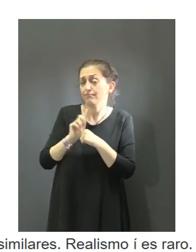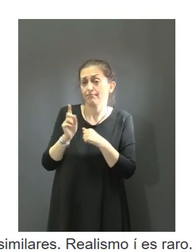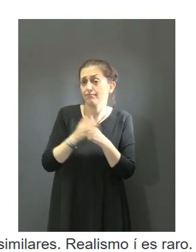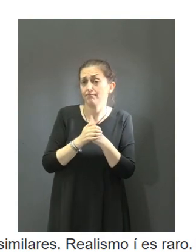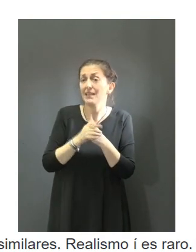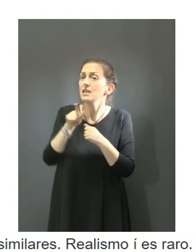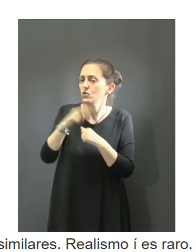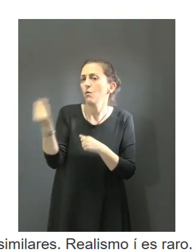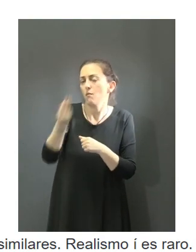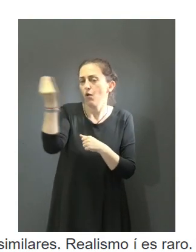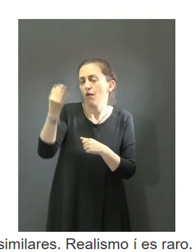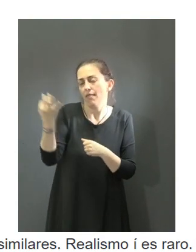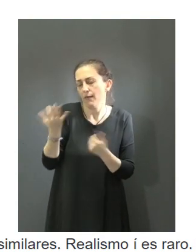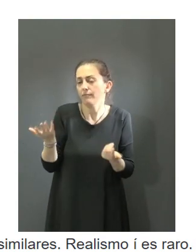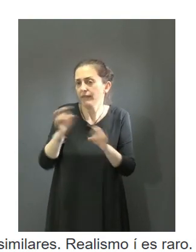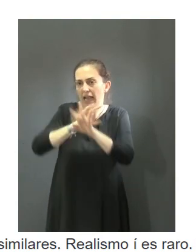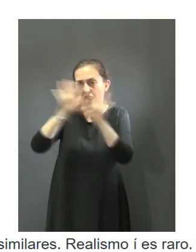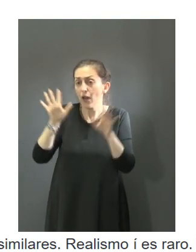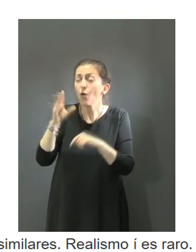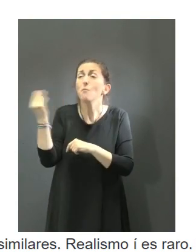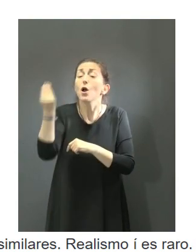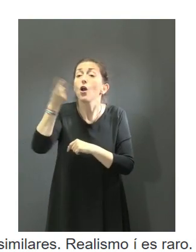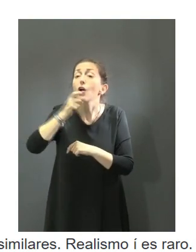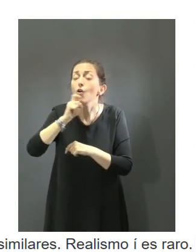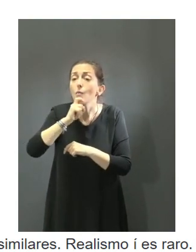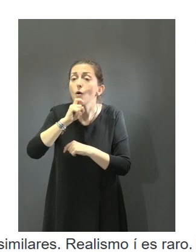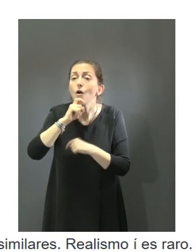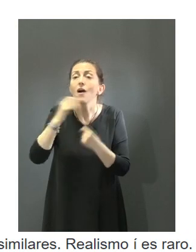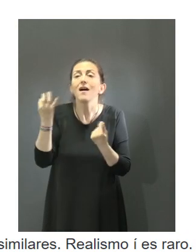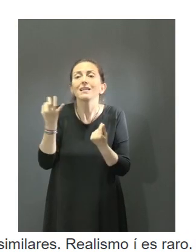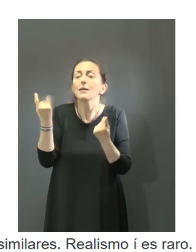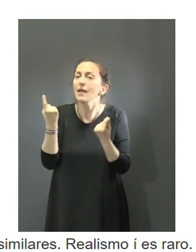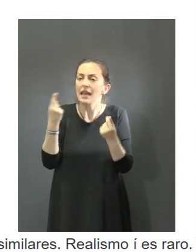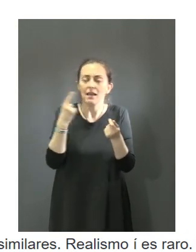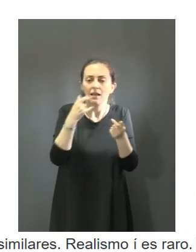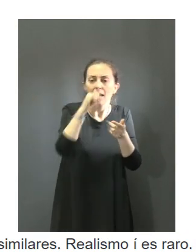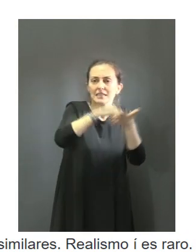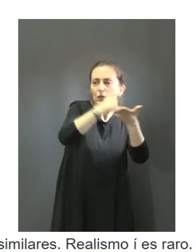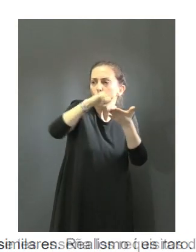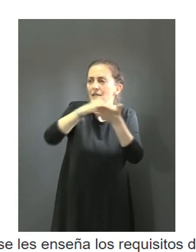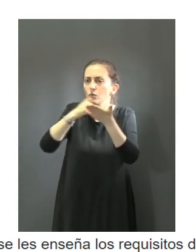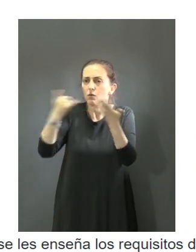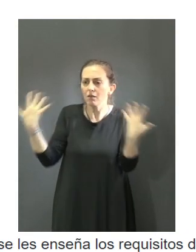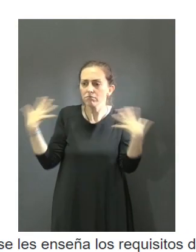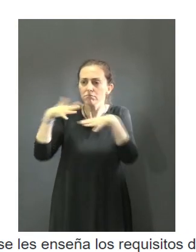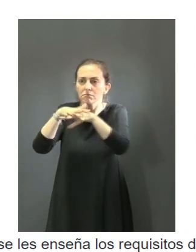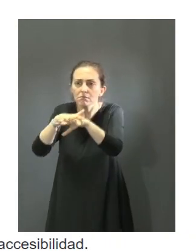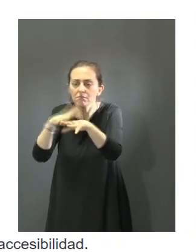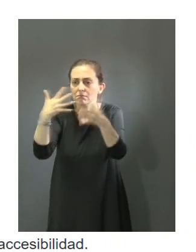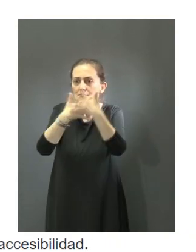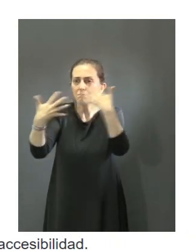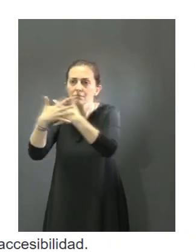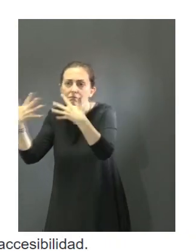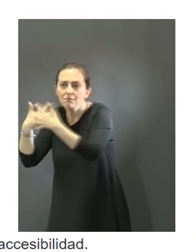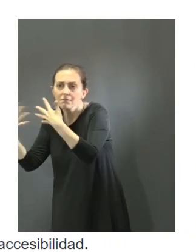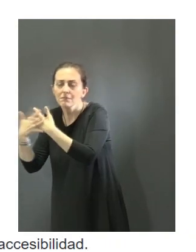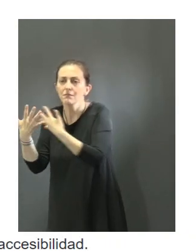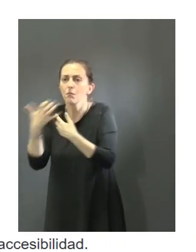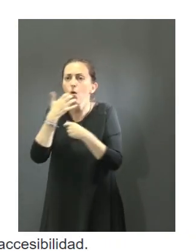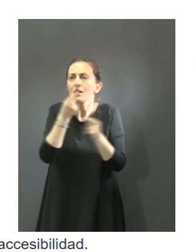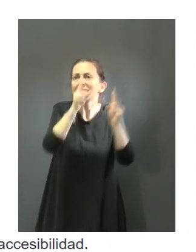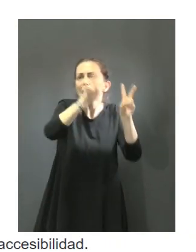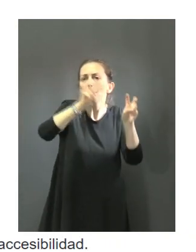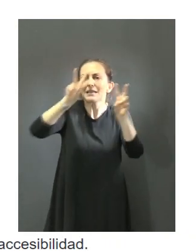eso habría que mejorarlo claramente. Una forma de mejorarlo es también la interdisciplinariedad y, por ejemplo, el que se conozcan de forma cruzada